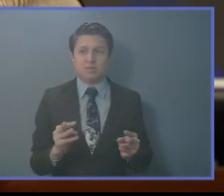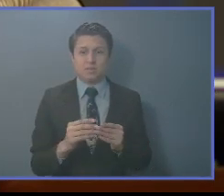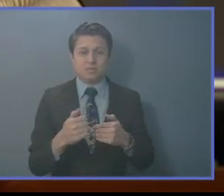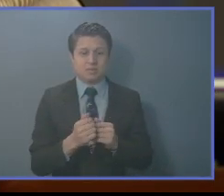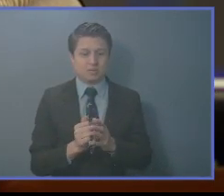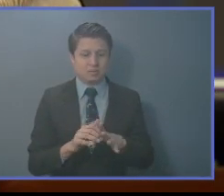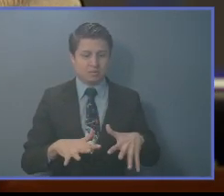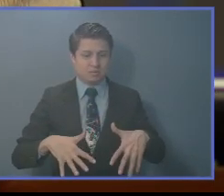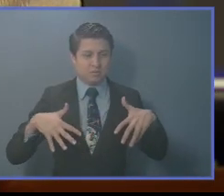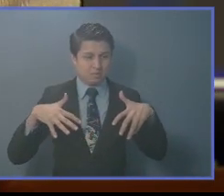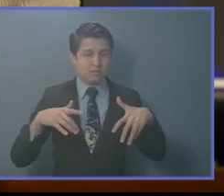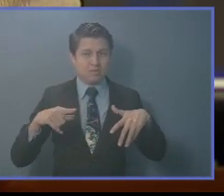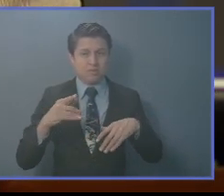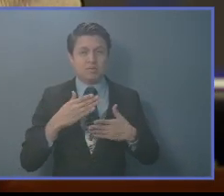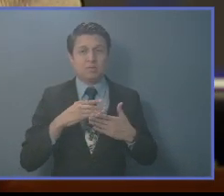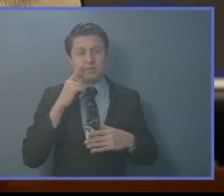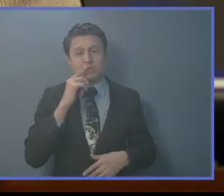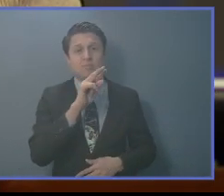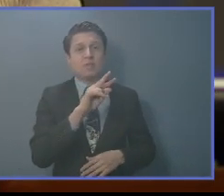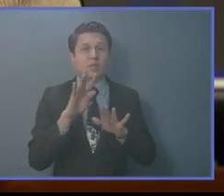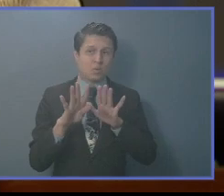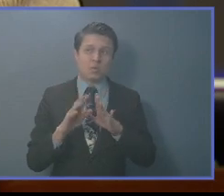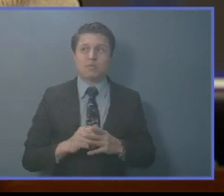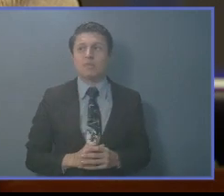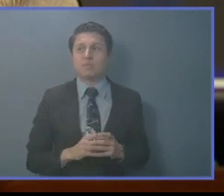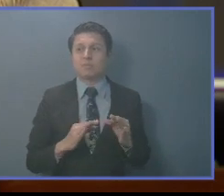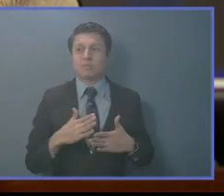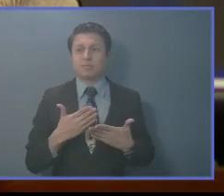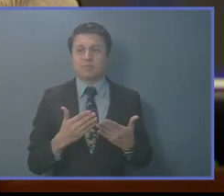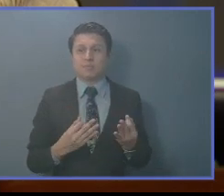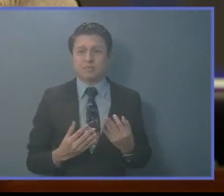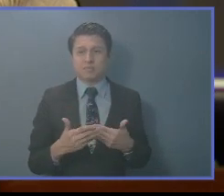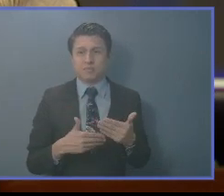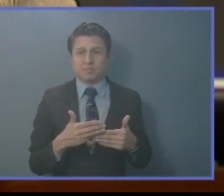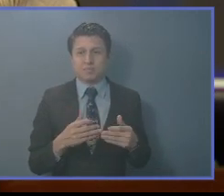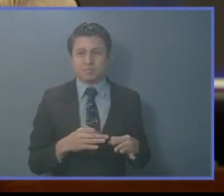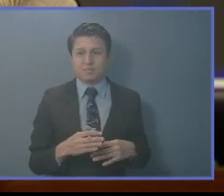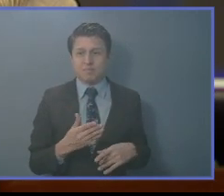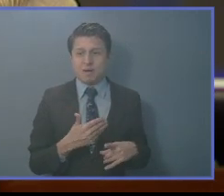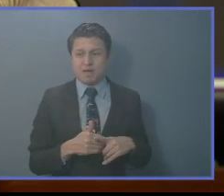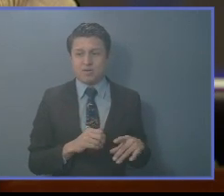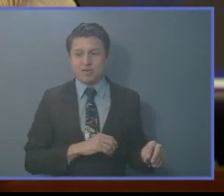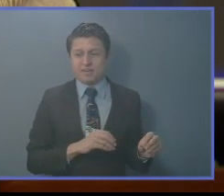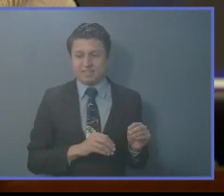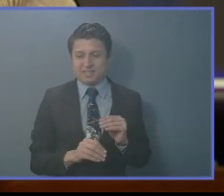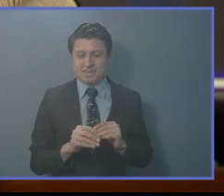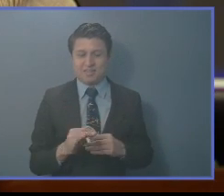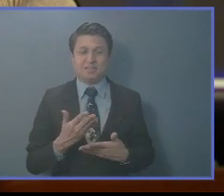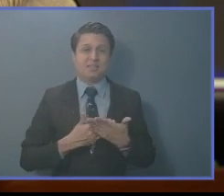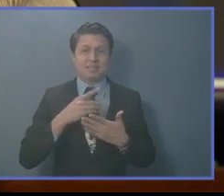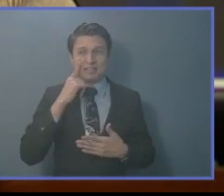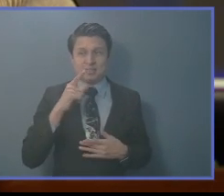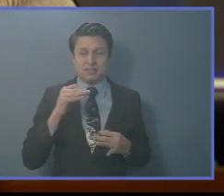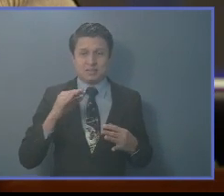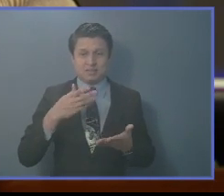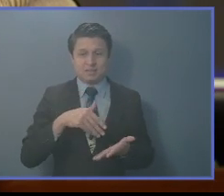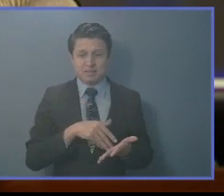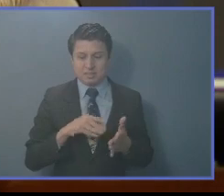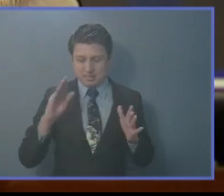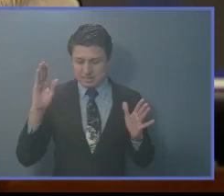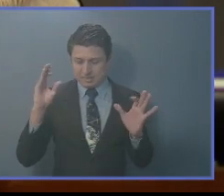implementarla. 29. Poner a disposición platos, vasos y cubiertos descartables para el uso personal y clientes de ser